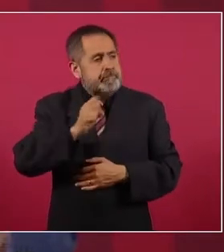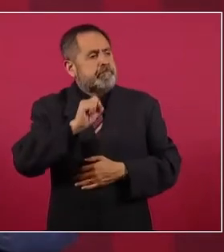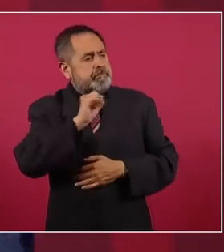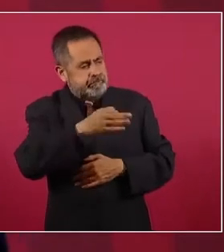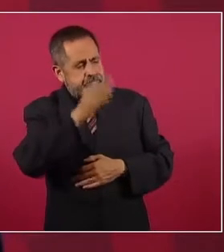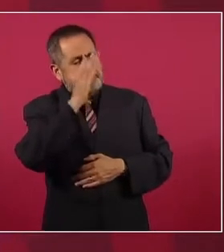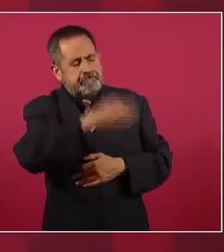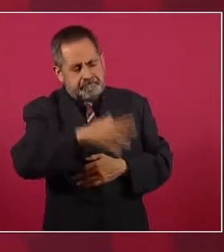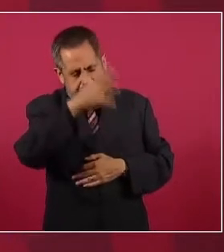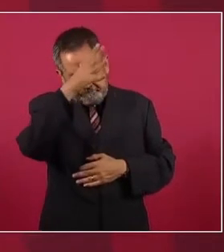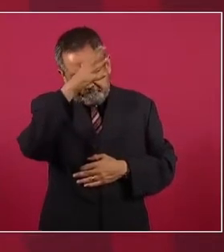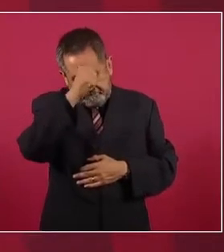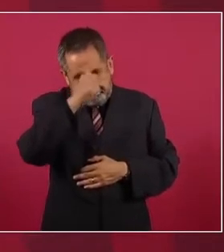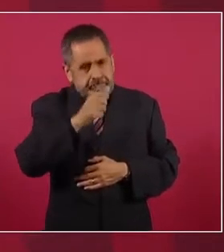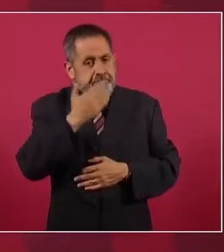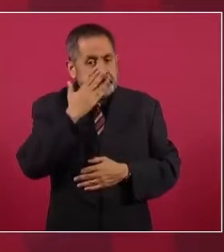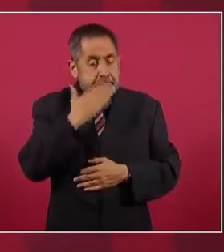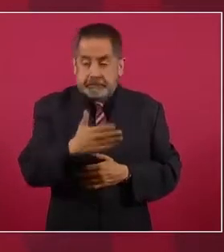lo que